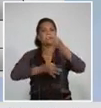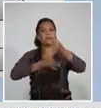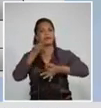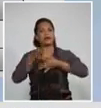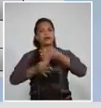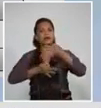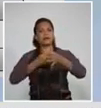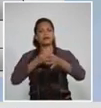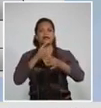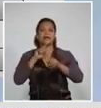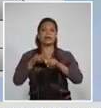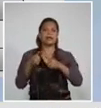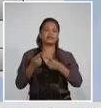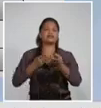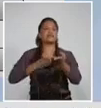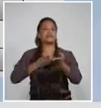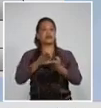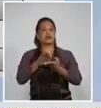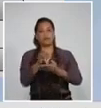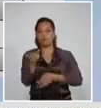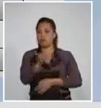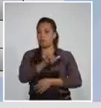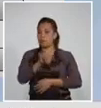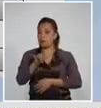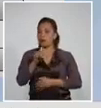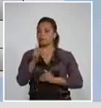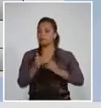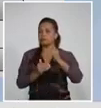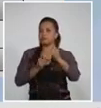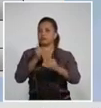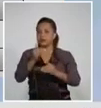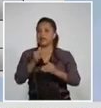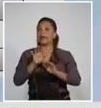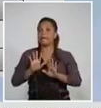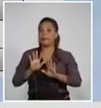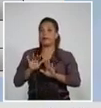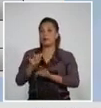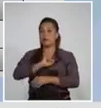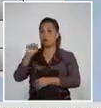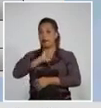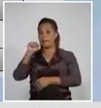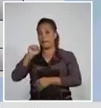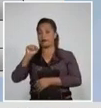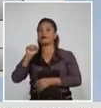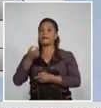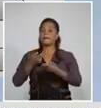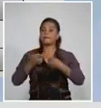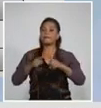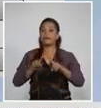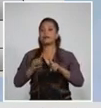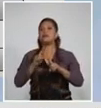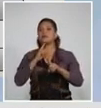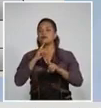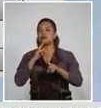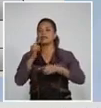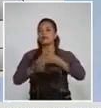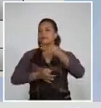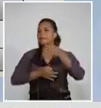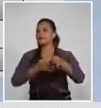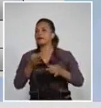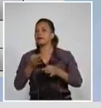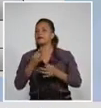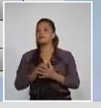si mantuviéramos este ritmo, que esperamos que se logre, pues realmente estamos hablando de